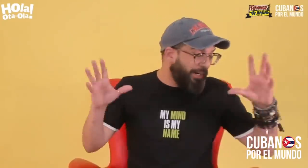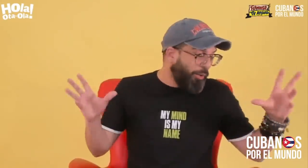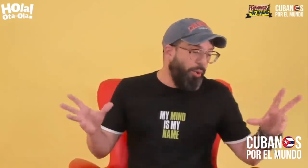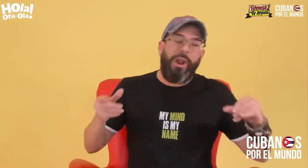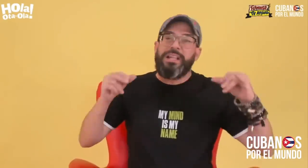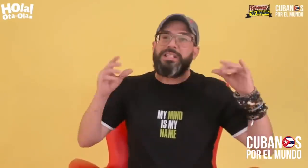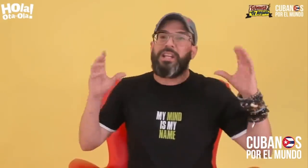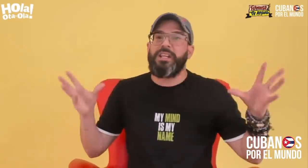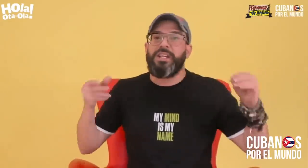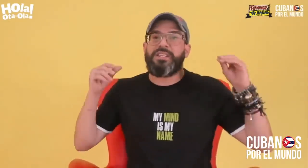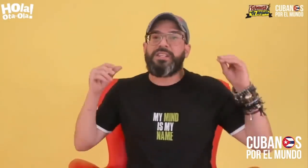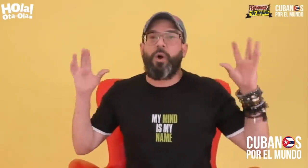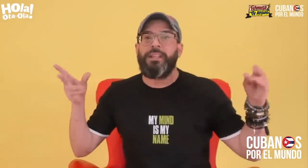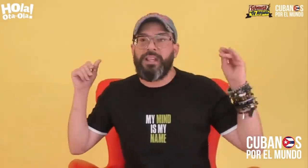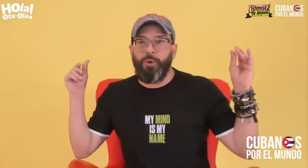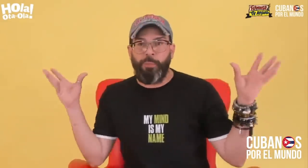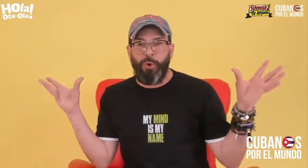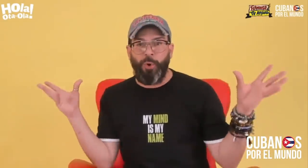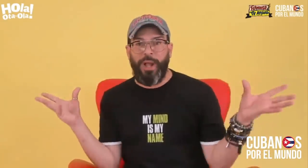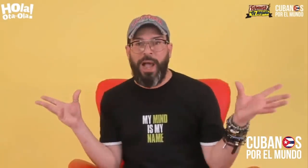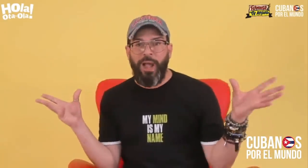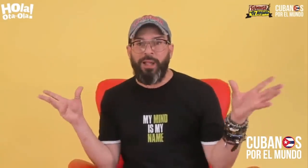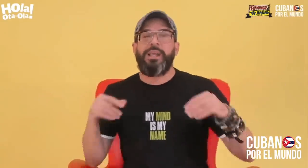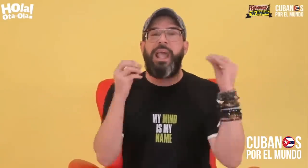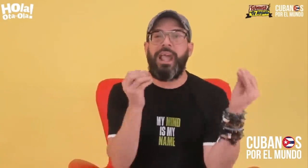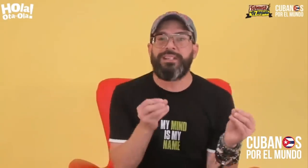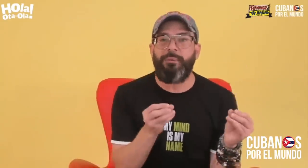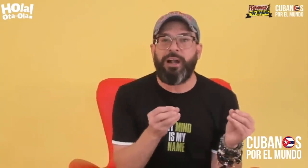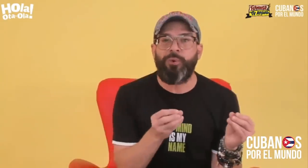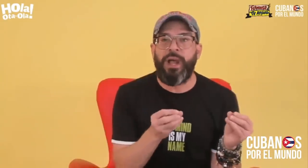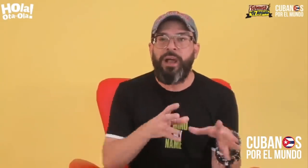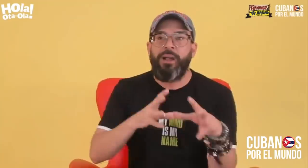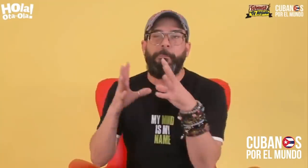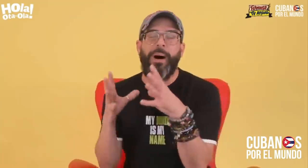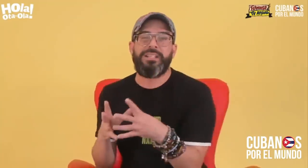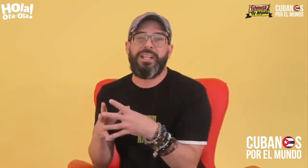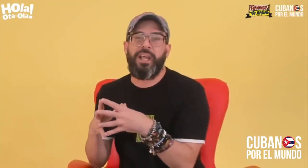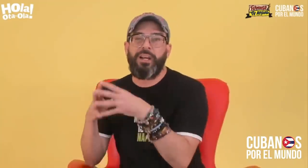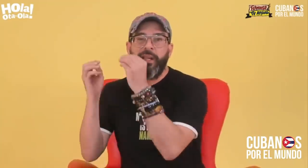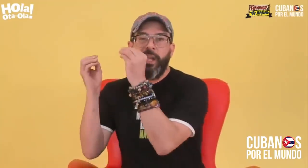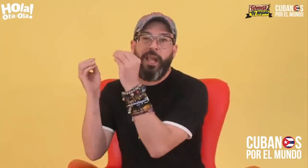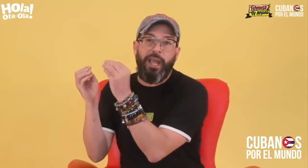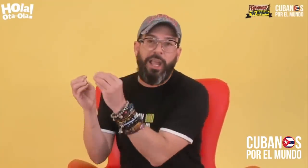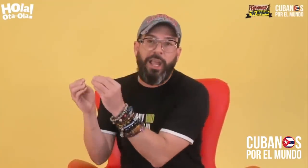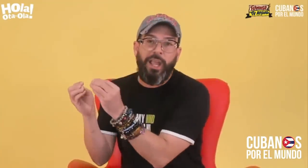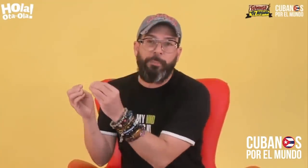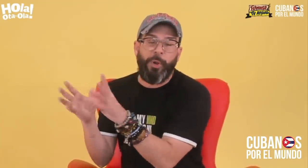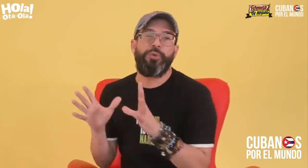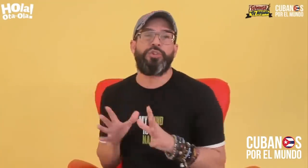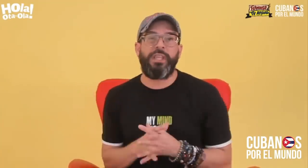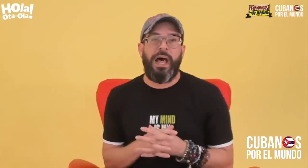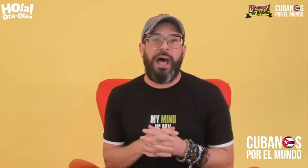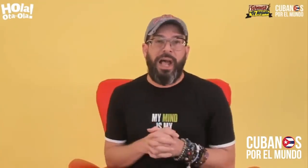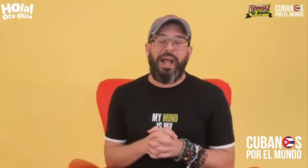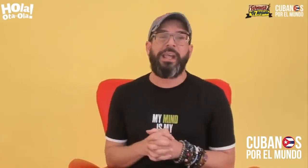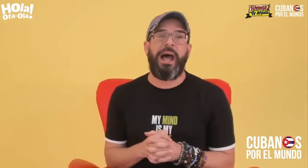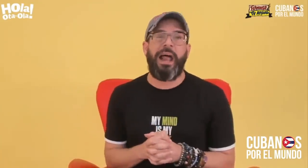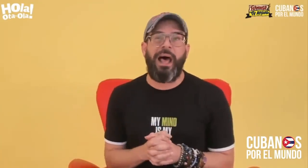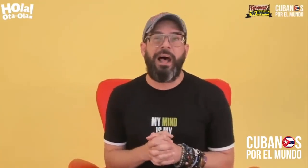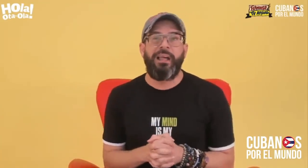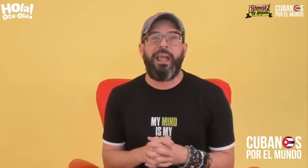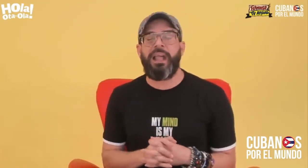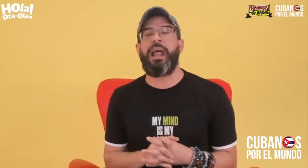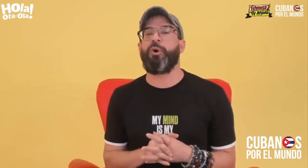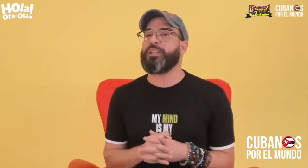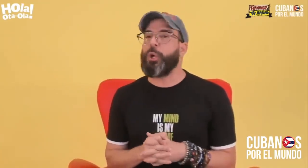que circula, se dice, se comenta, se murmura que esa vacuna va a ser producida a gran